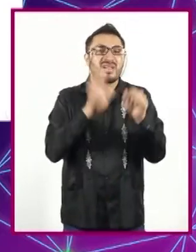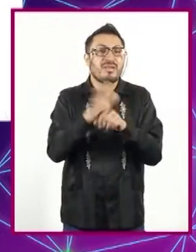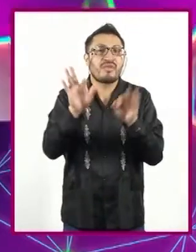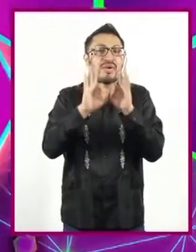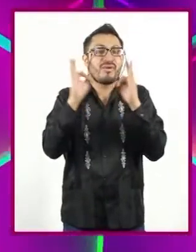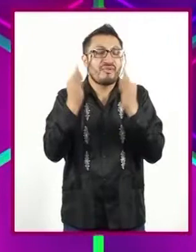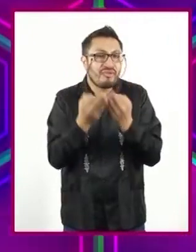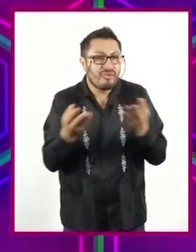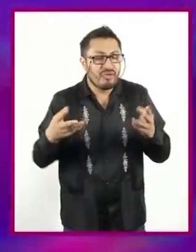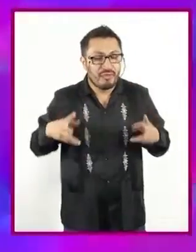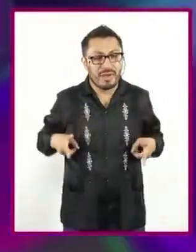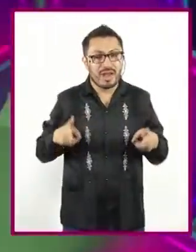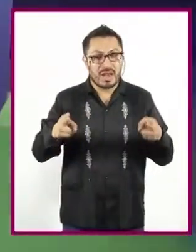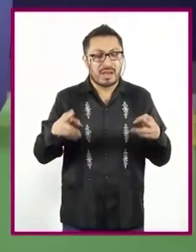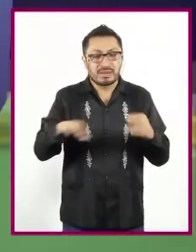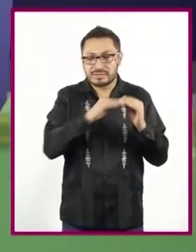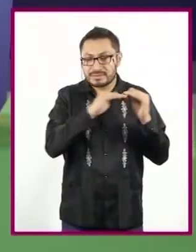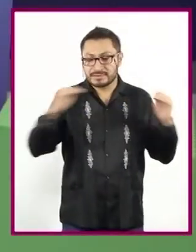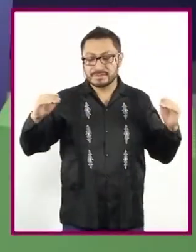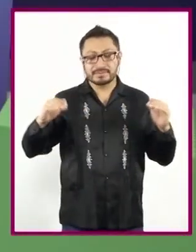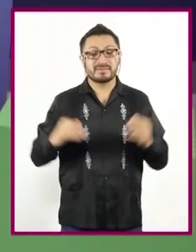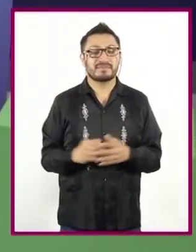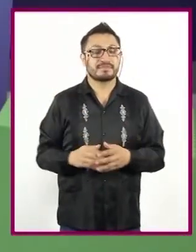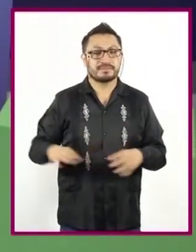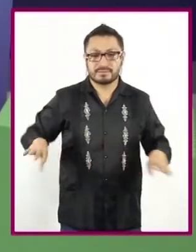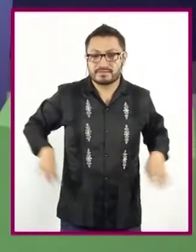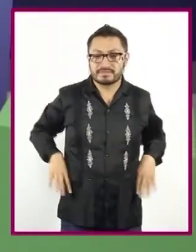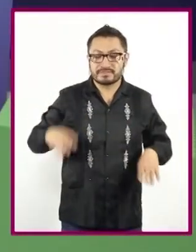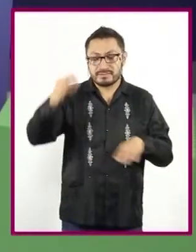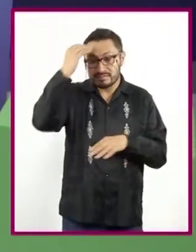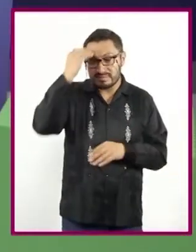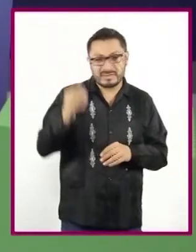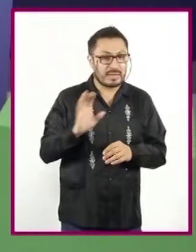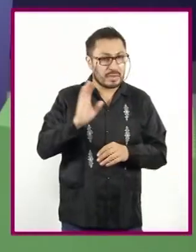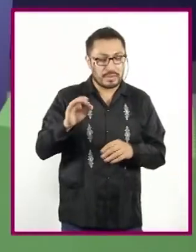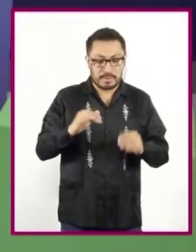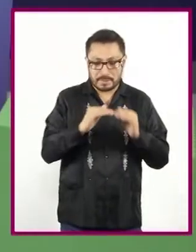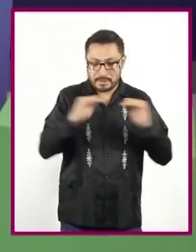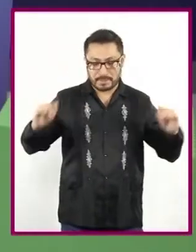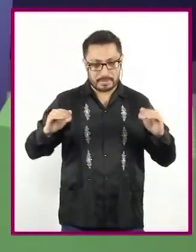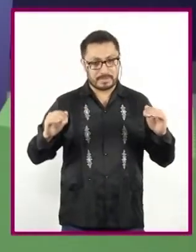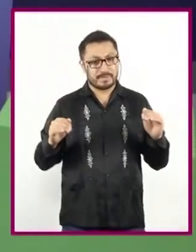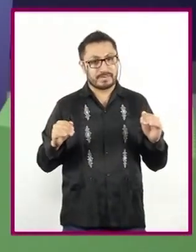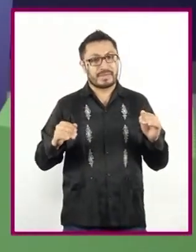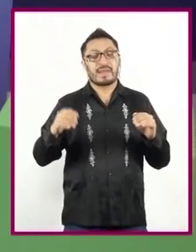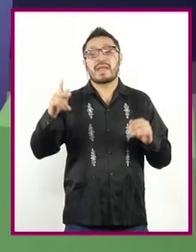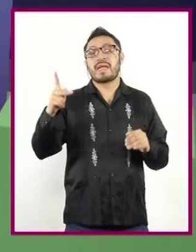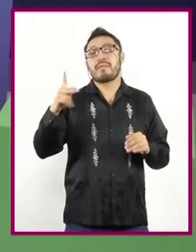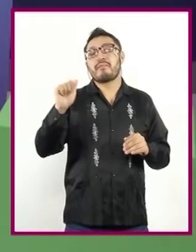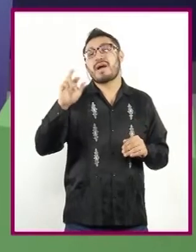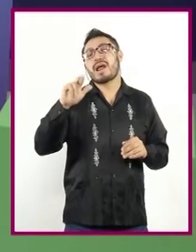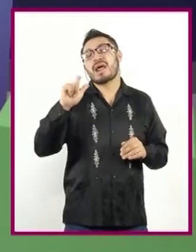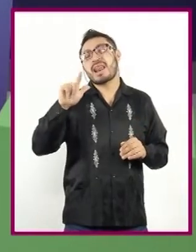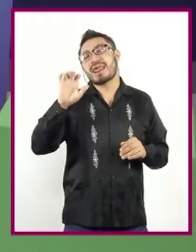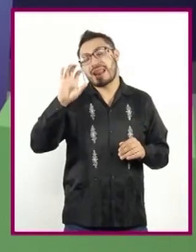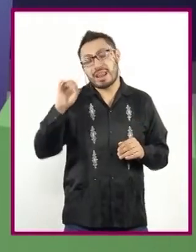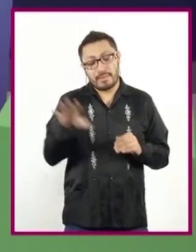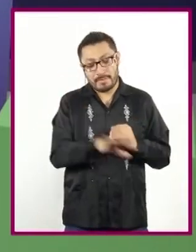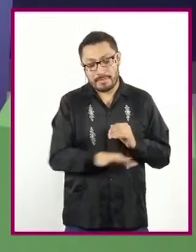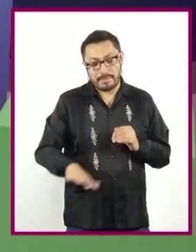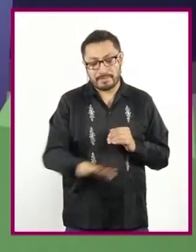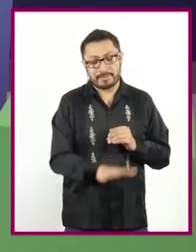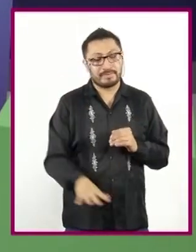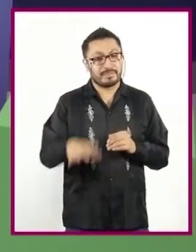corte. Un dato por conocer: cuando el corte al cilindro es paralelo a la base, las